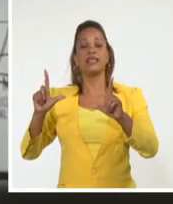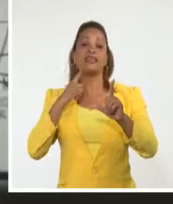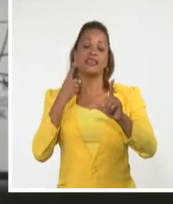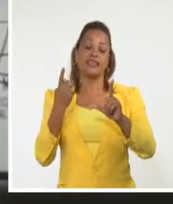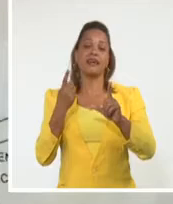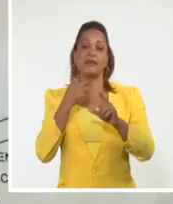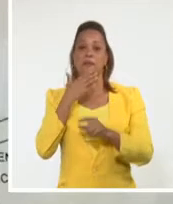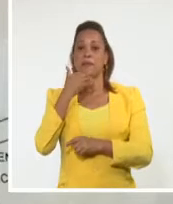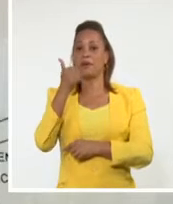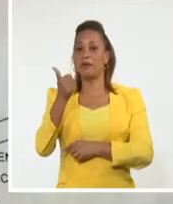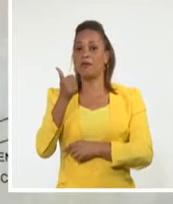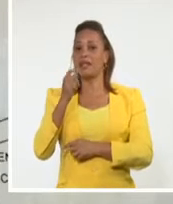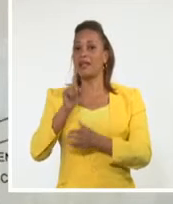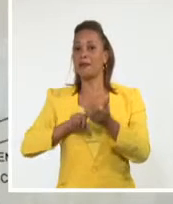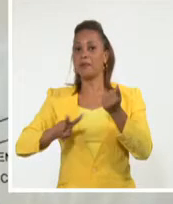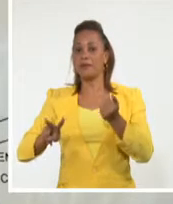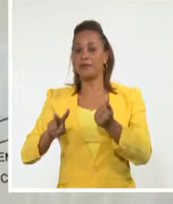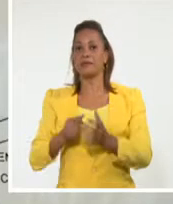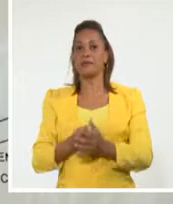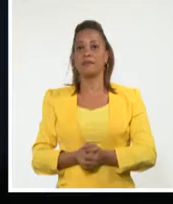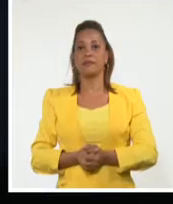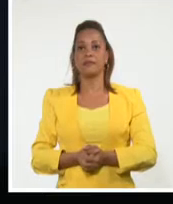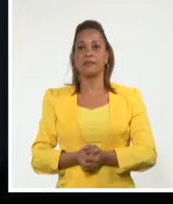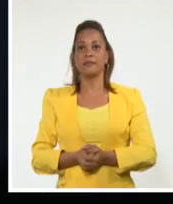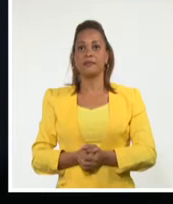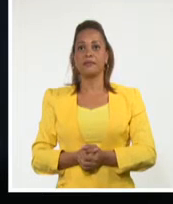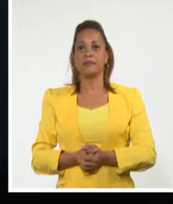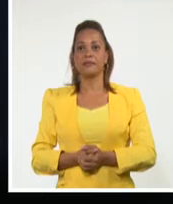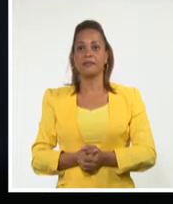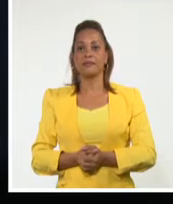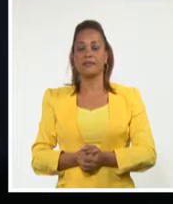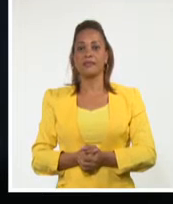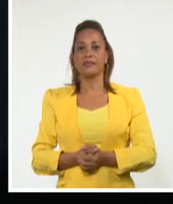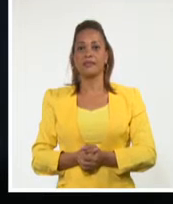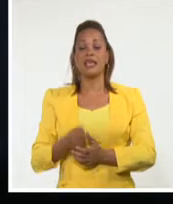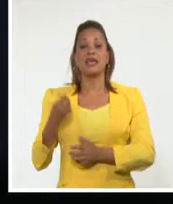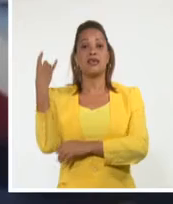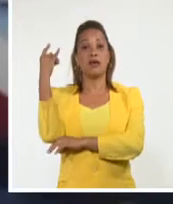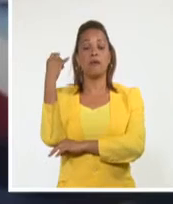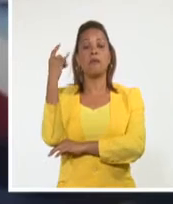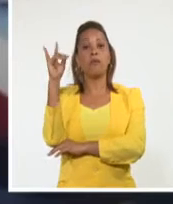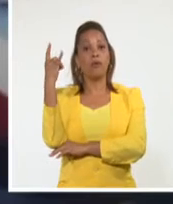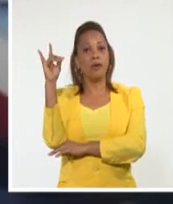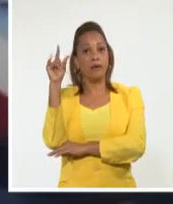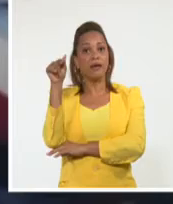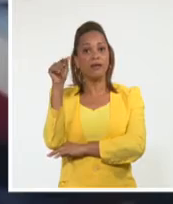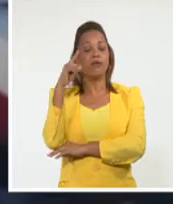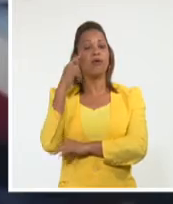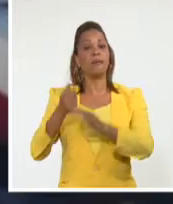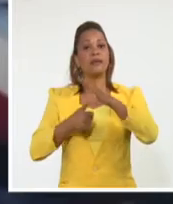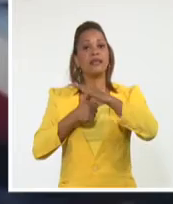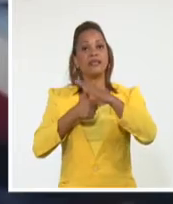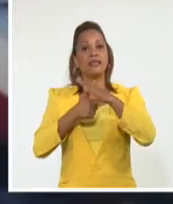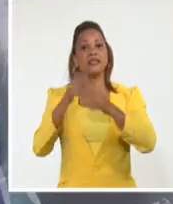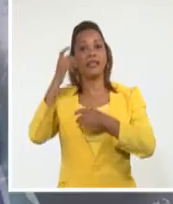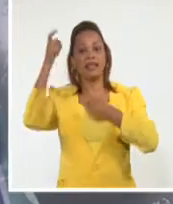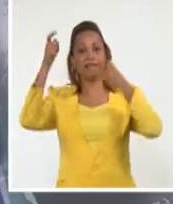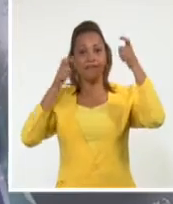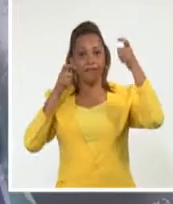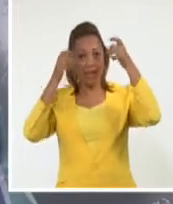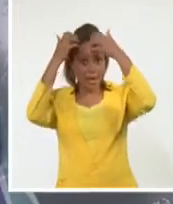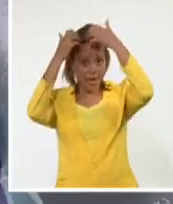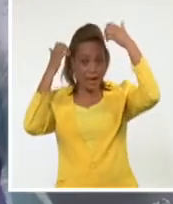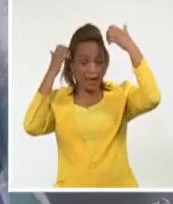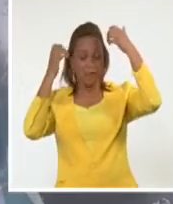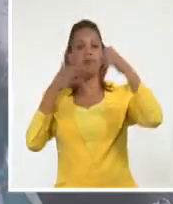provincia de Ayopaya, de Bolivia. Hice una amistad extraordinaria con el presidente Evo. Y yo veía cómo el agradecimiento, cómo hablaban de